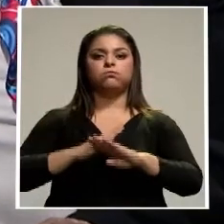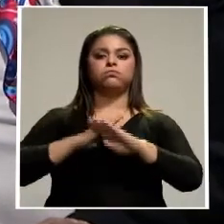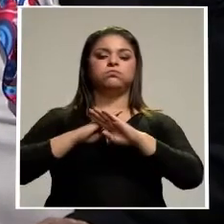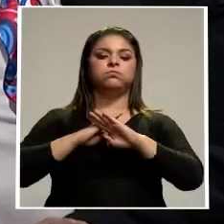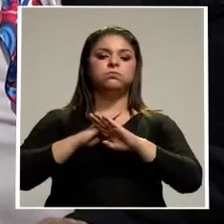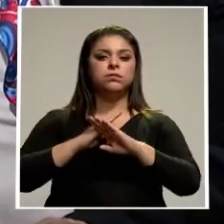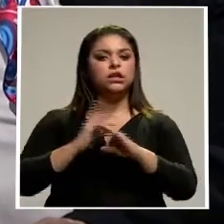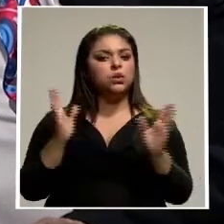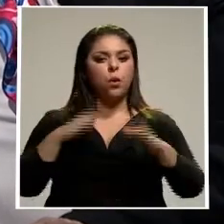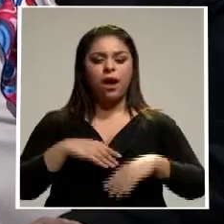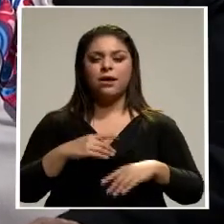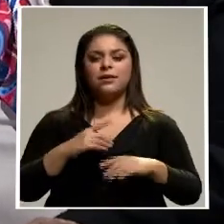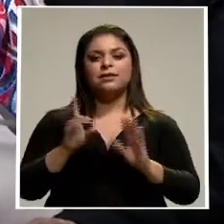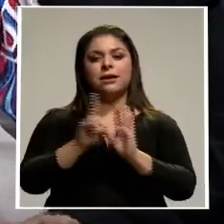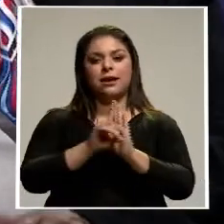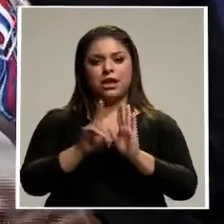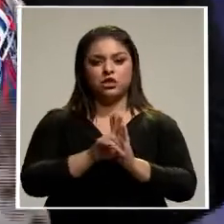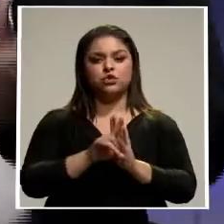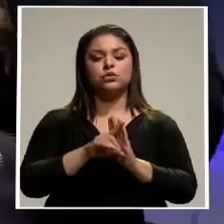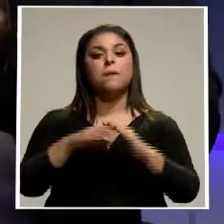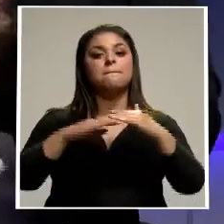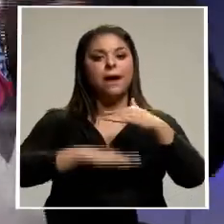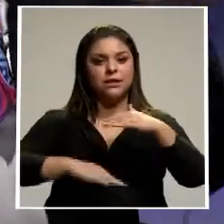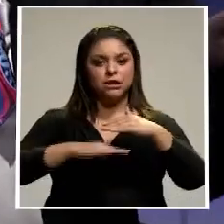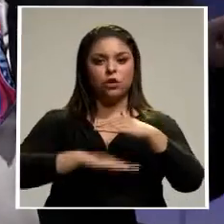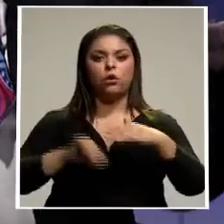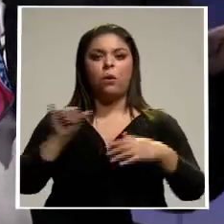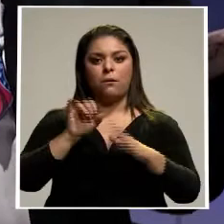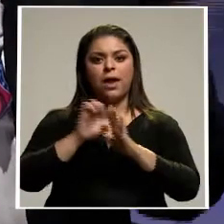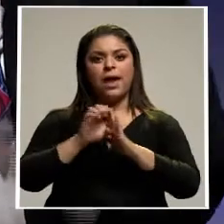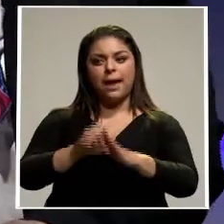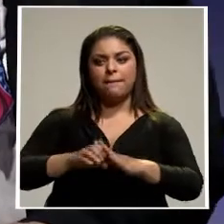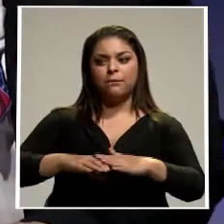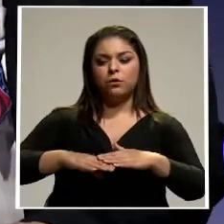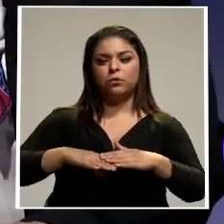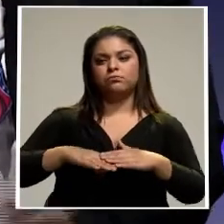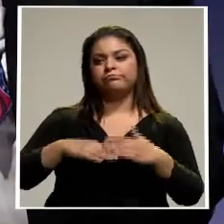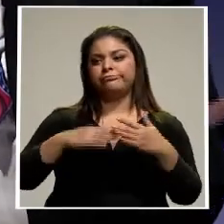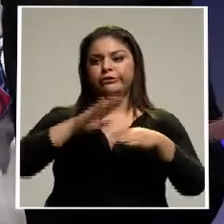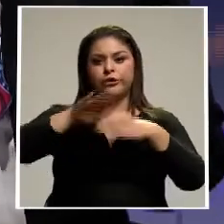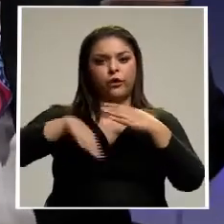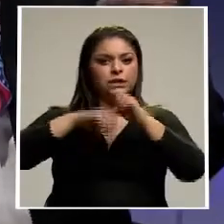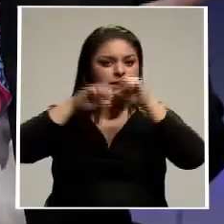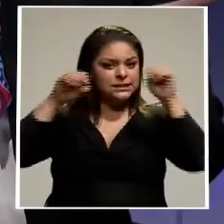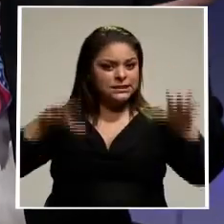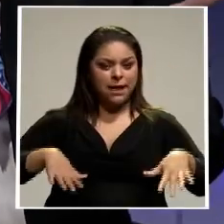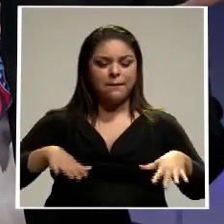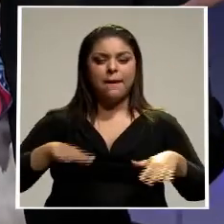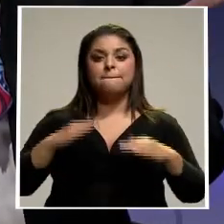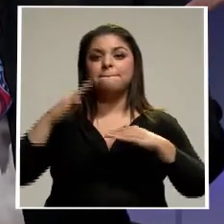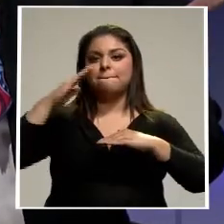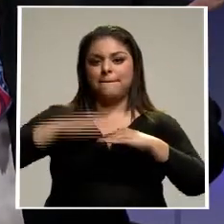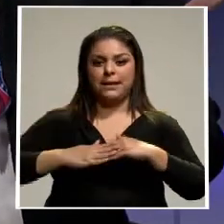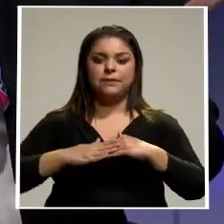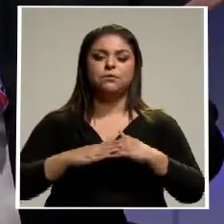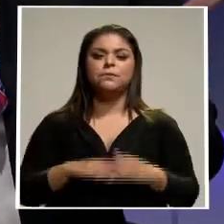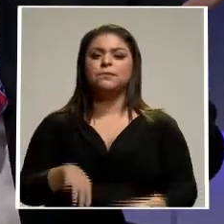de derechos de debido proceso básicos como un piso mínimo de todo el sistema, ha elevado el